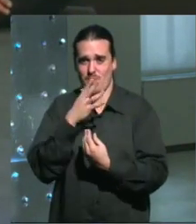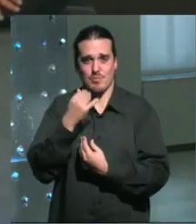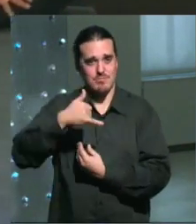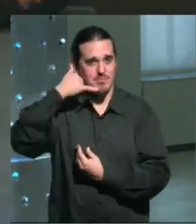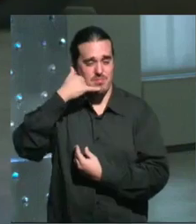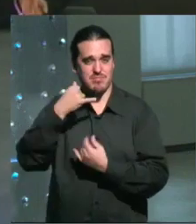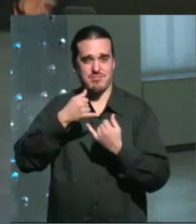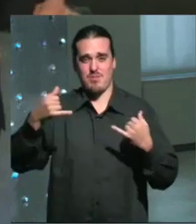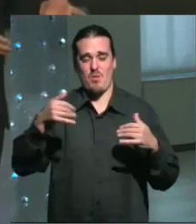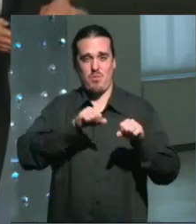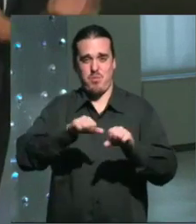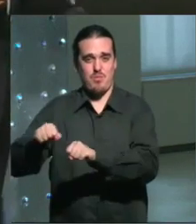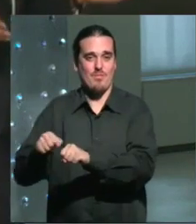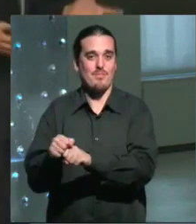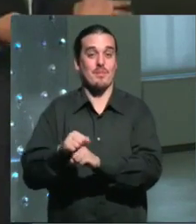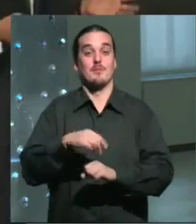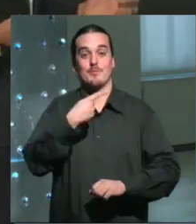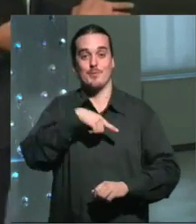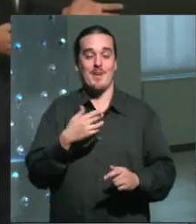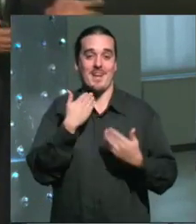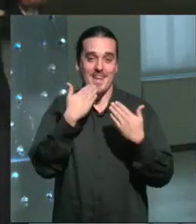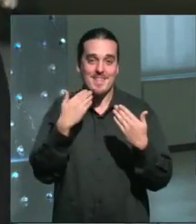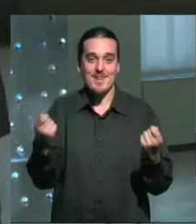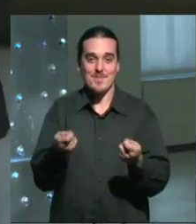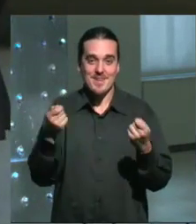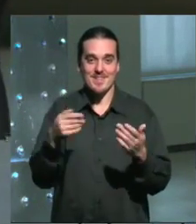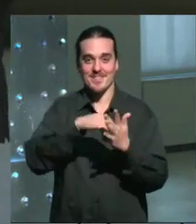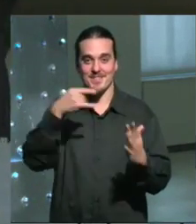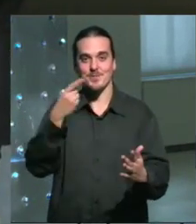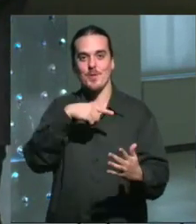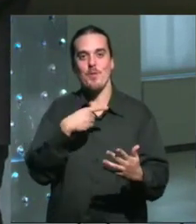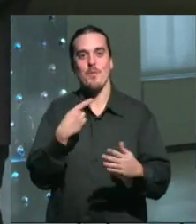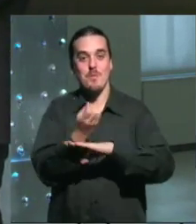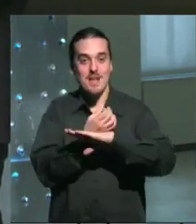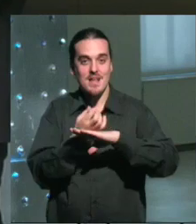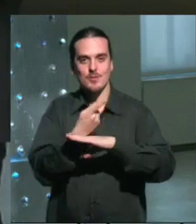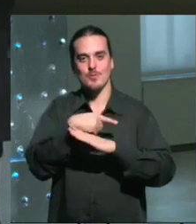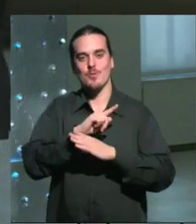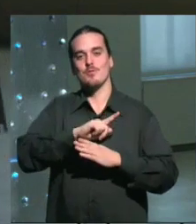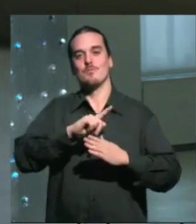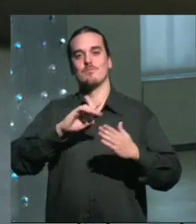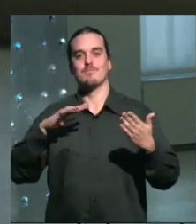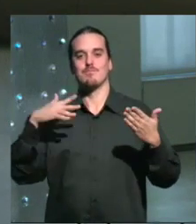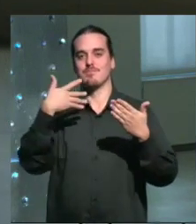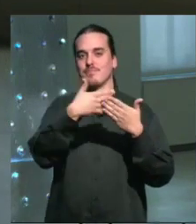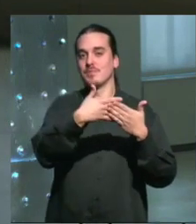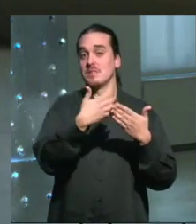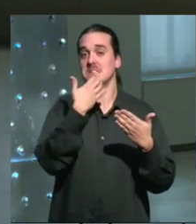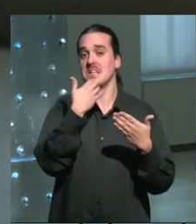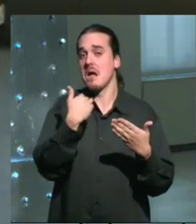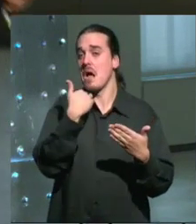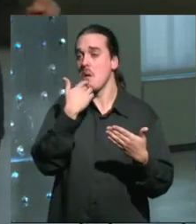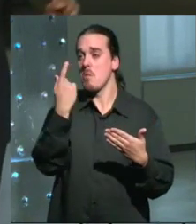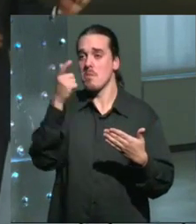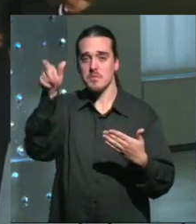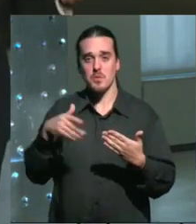tenías. Lo que hicimos en esta campaña a través de esta base de datos fue colgar las bases de datos para que cualquier voluntario en cualquier parte de